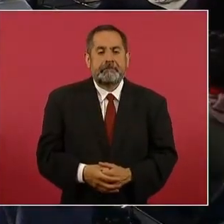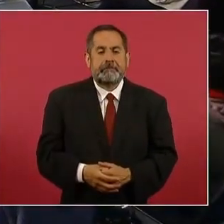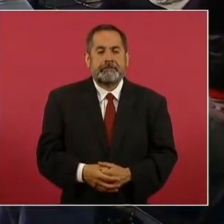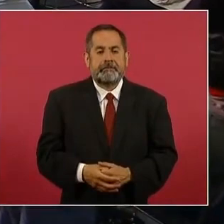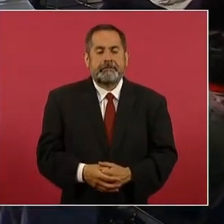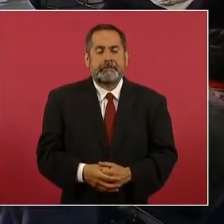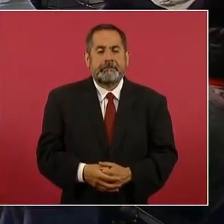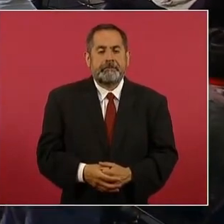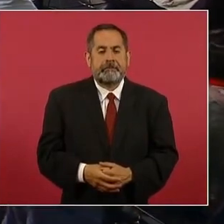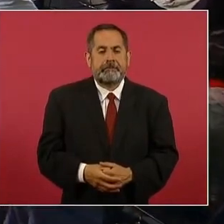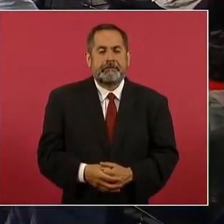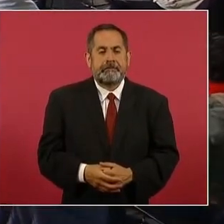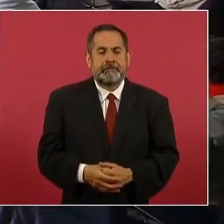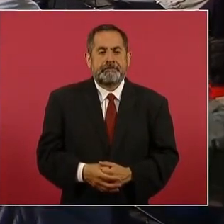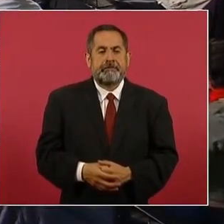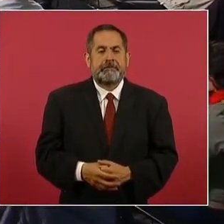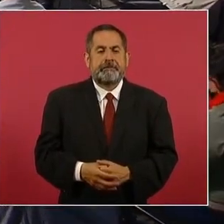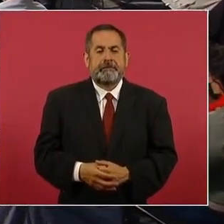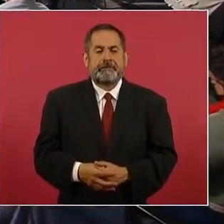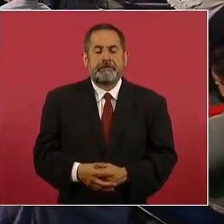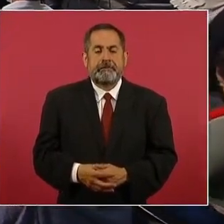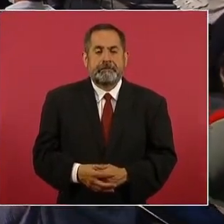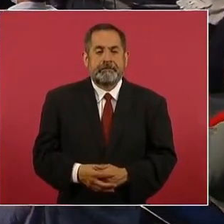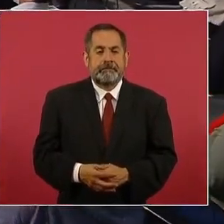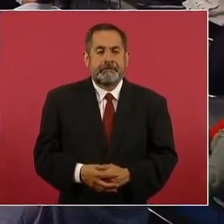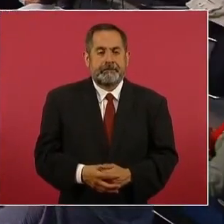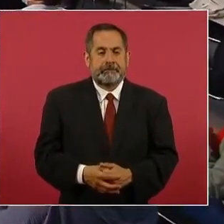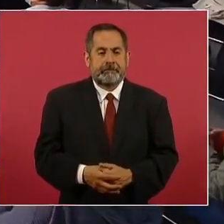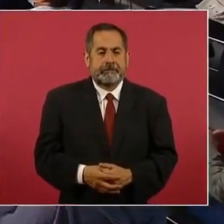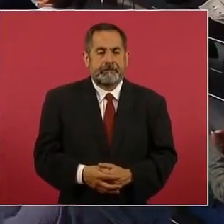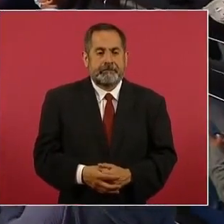Sí, nada más aquí.